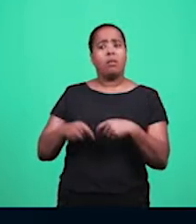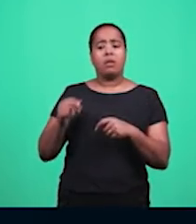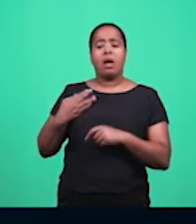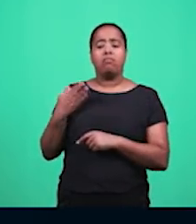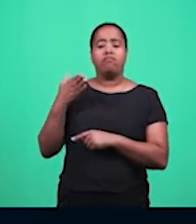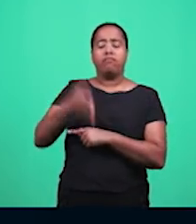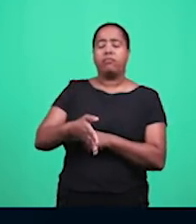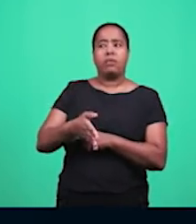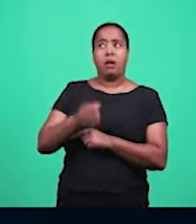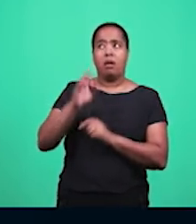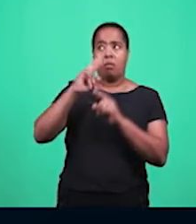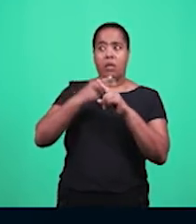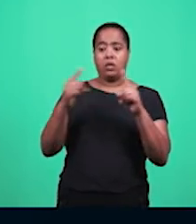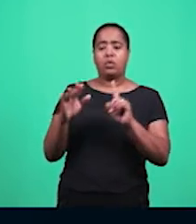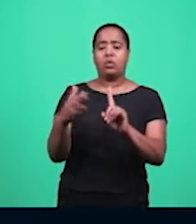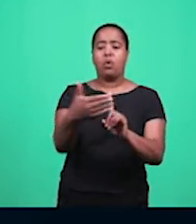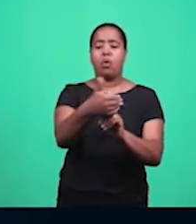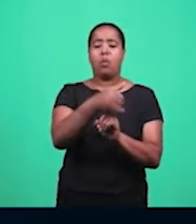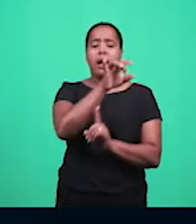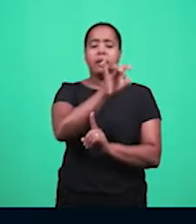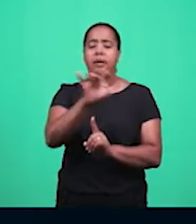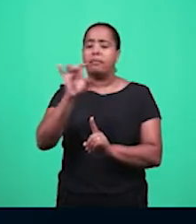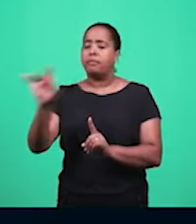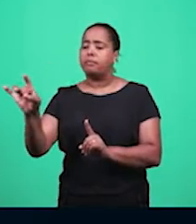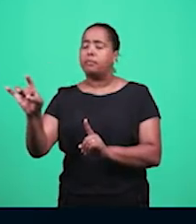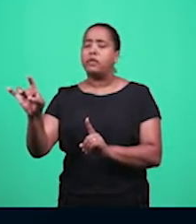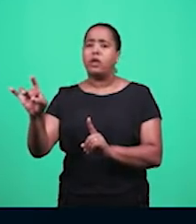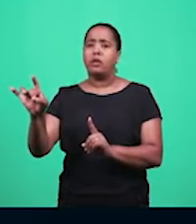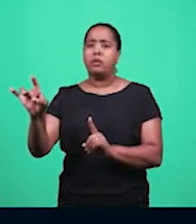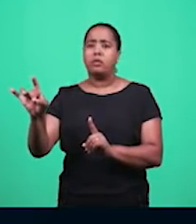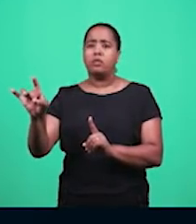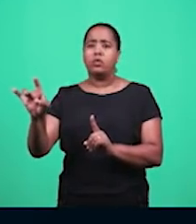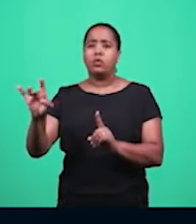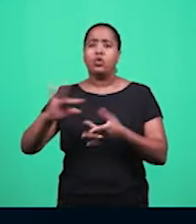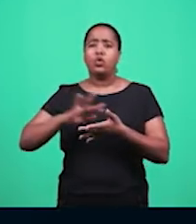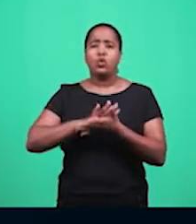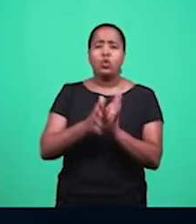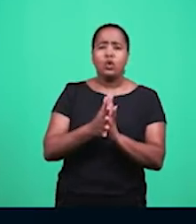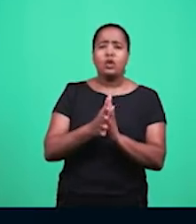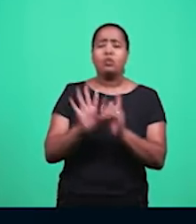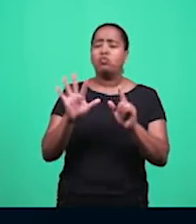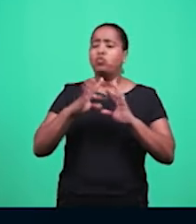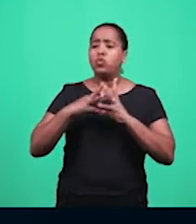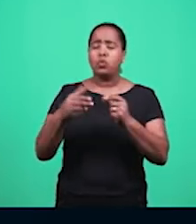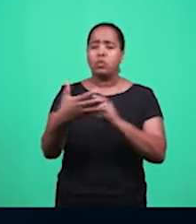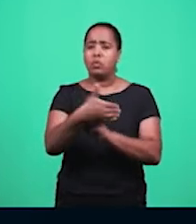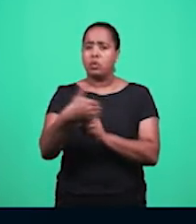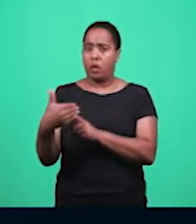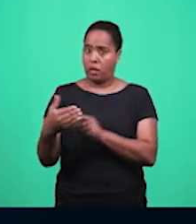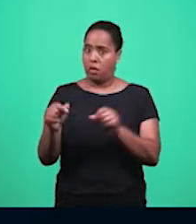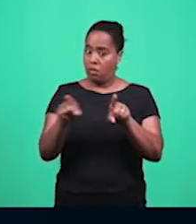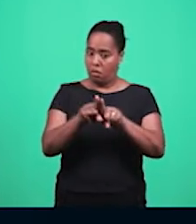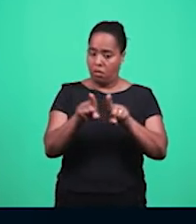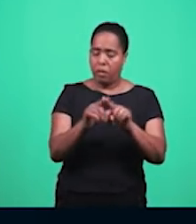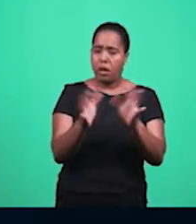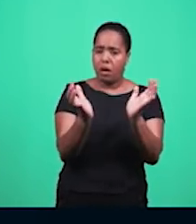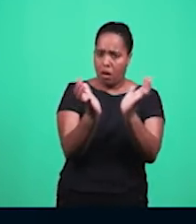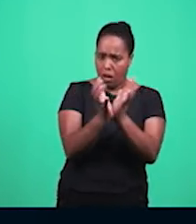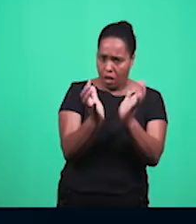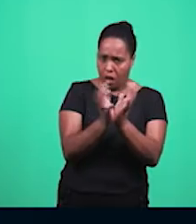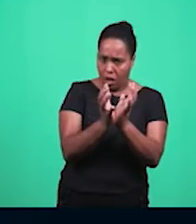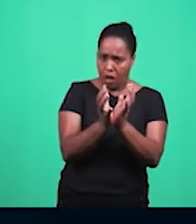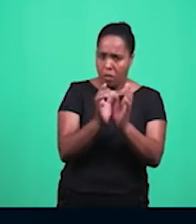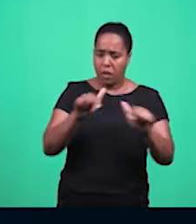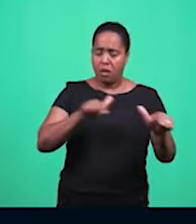que el señor preserva también librarnos de toda la dificultad de todos daño también ponemos el equipo que está trabajando